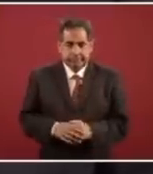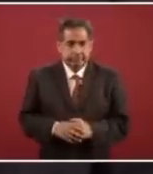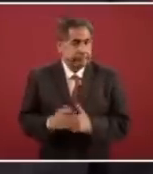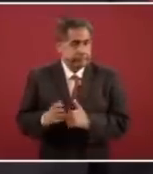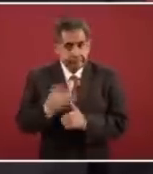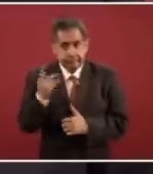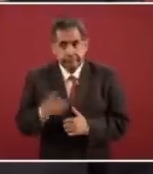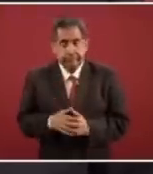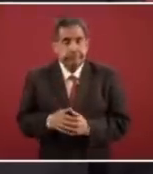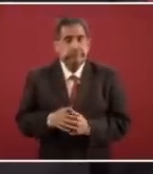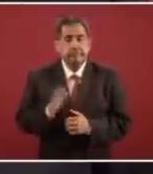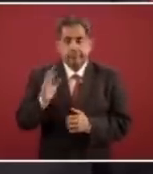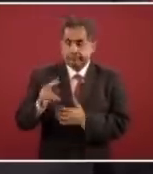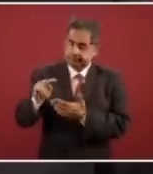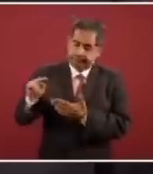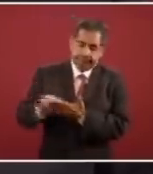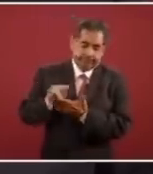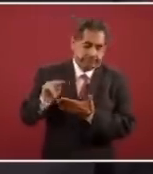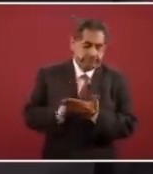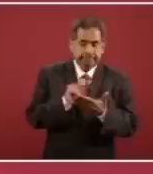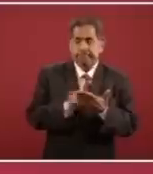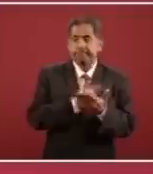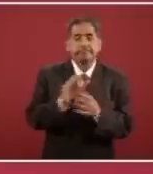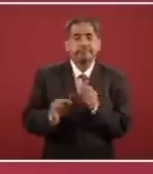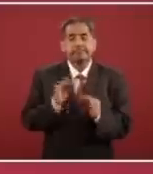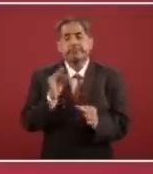porque ya se firmó